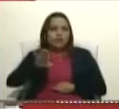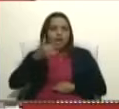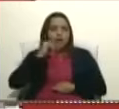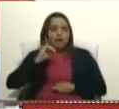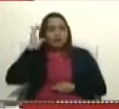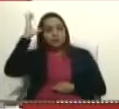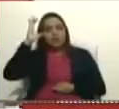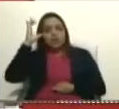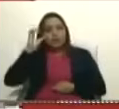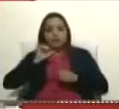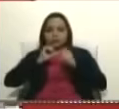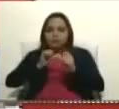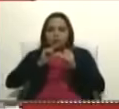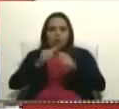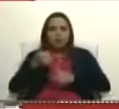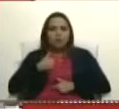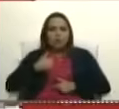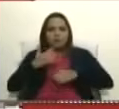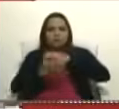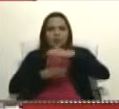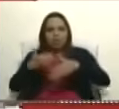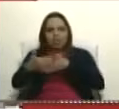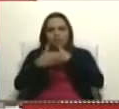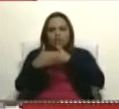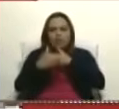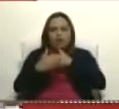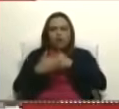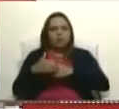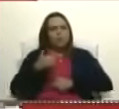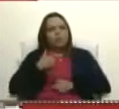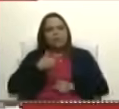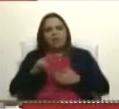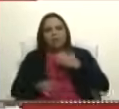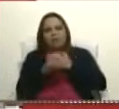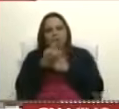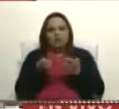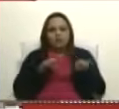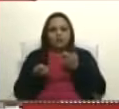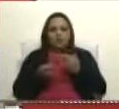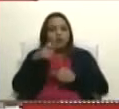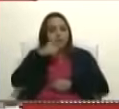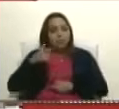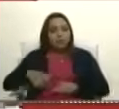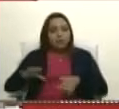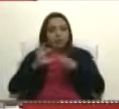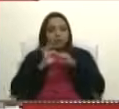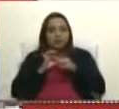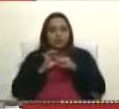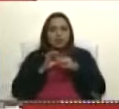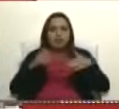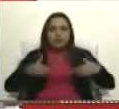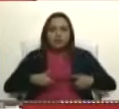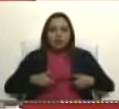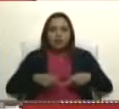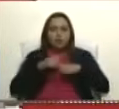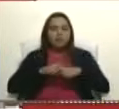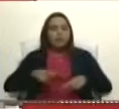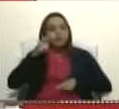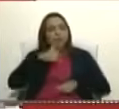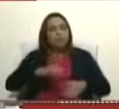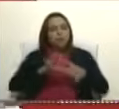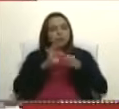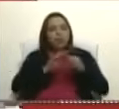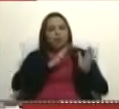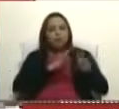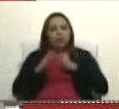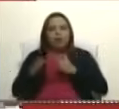de soportar cualquier ataque, cualquier engaño, cualquier manipulación. Un pueblo unido lucha, pero un pueblo unido y organizado